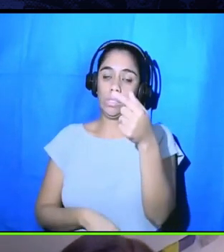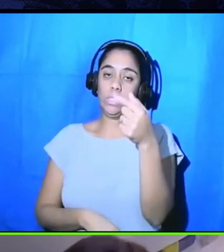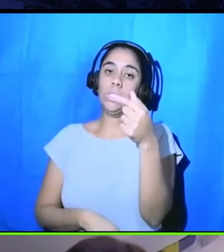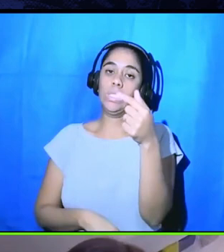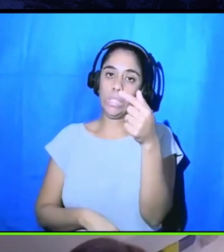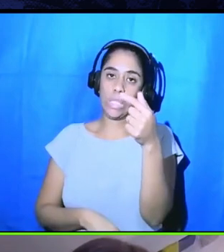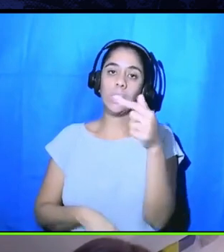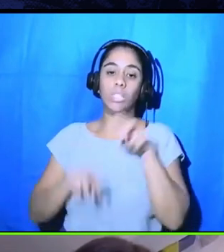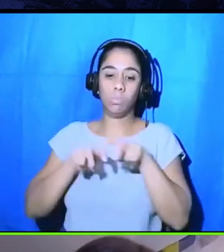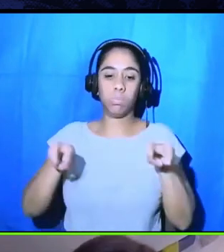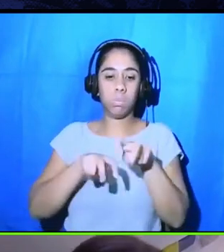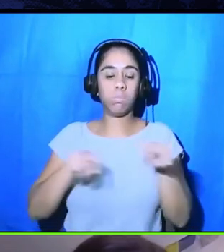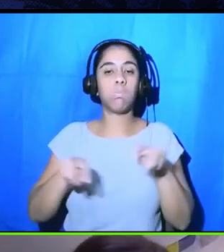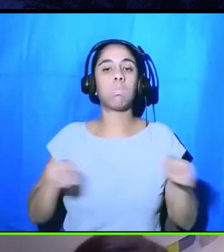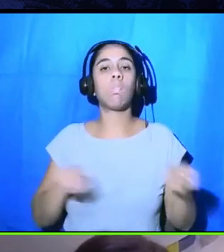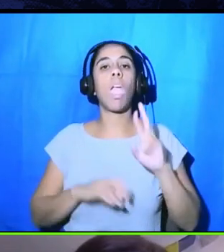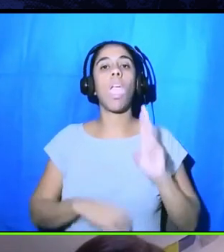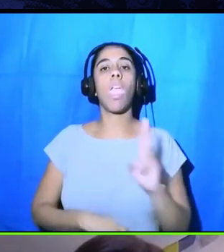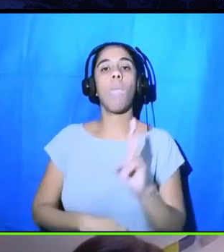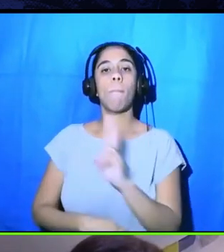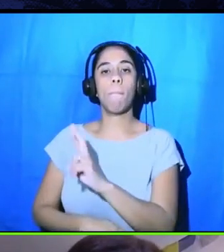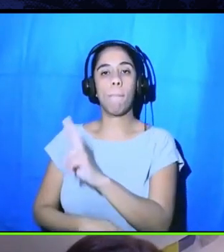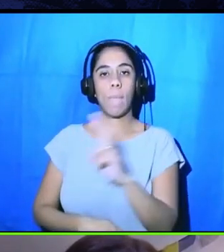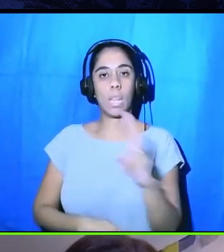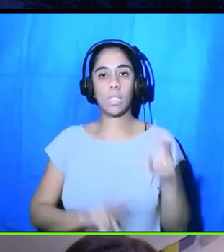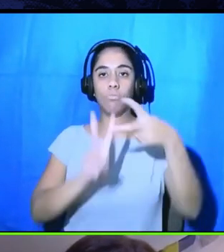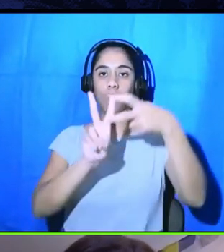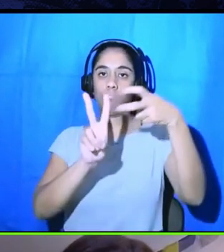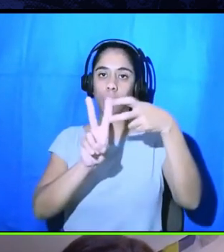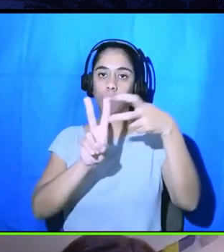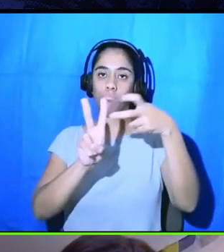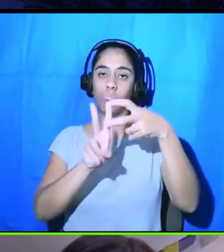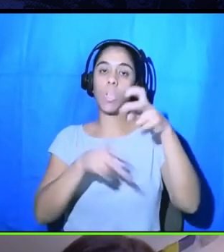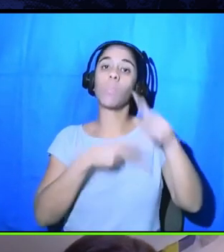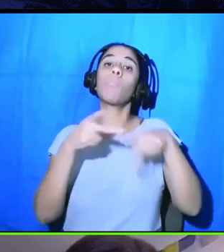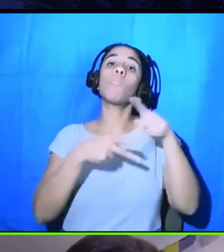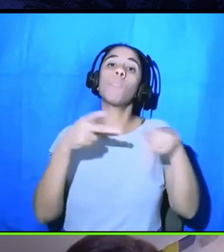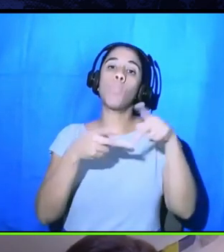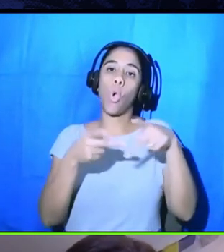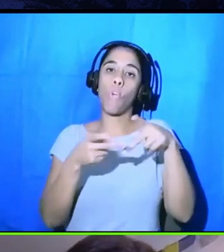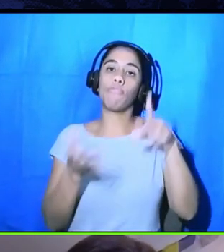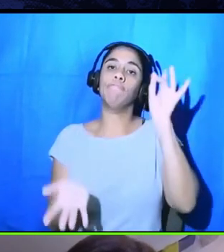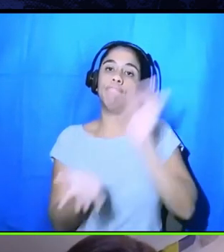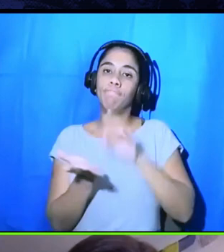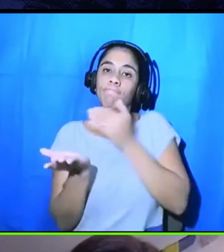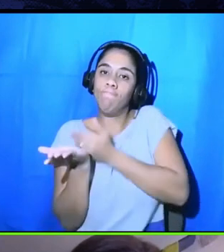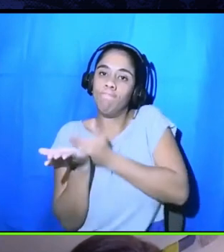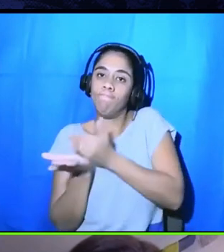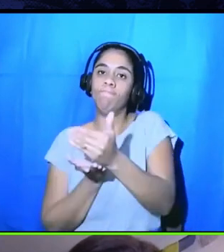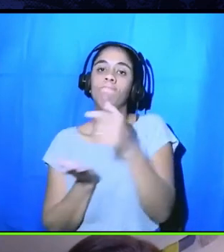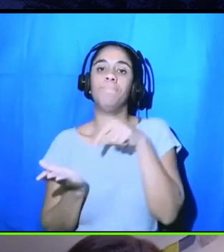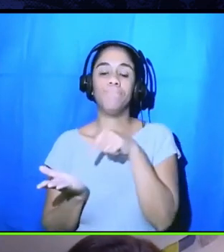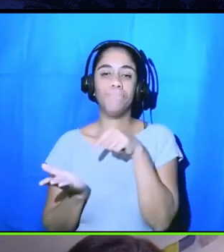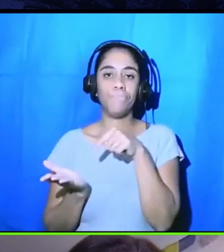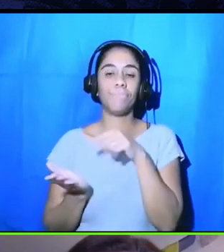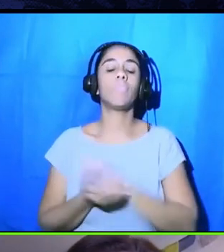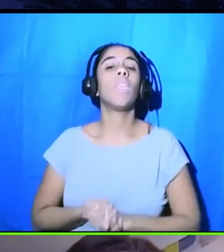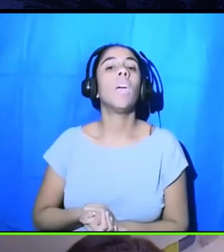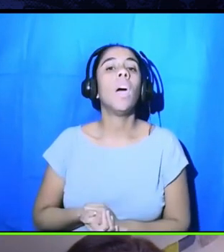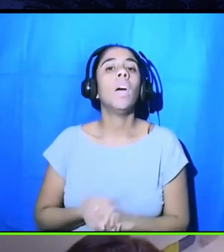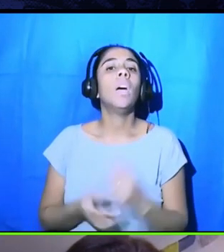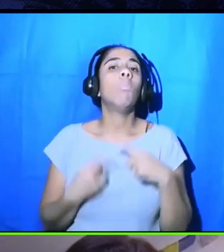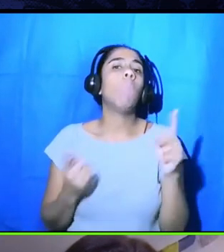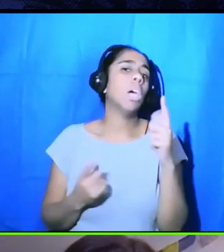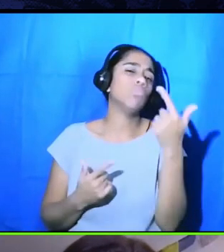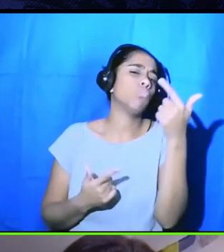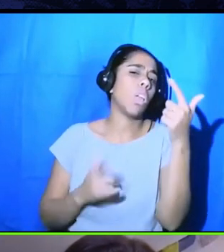no hay todavía una ley que reconozca pero me parece que por aplicación del derecho internacional debieran formar parte de los debates constituyentes y